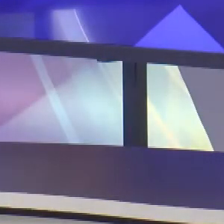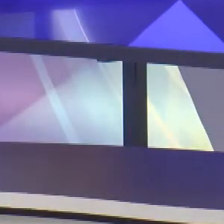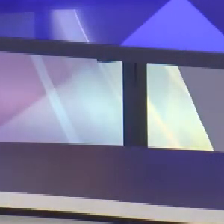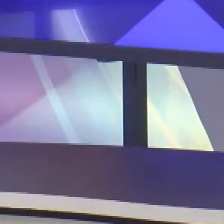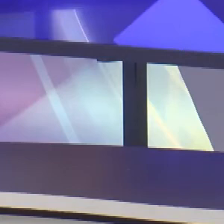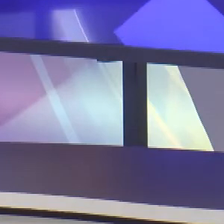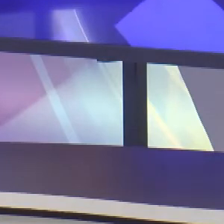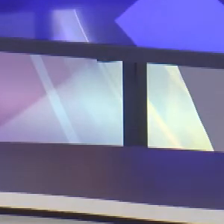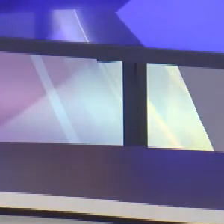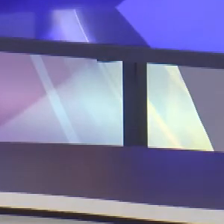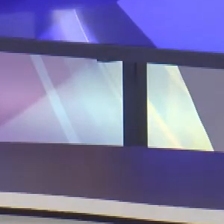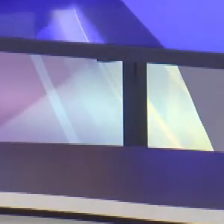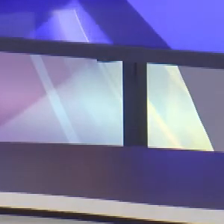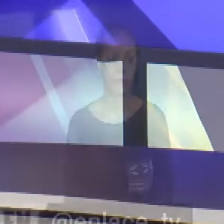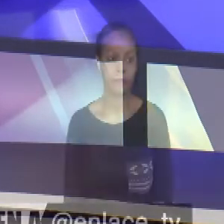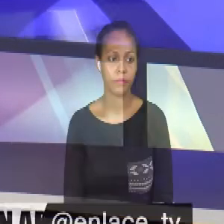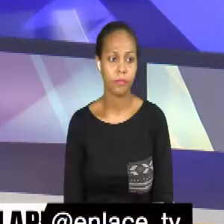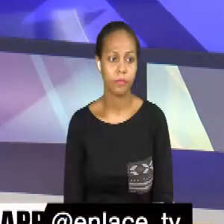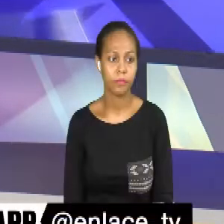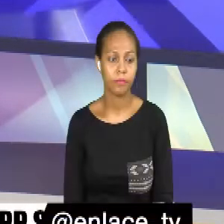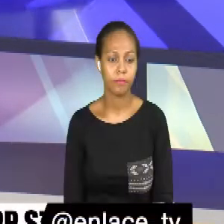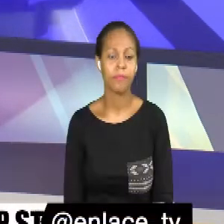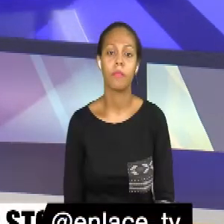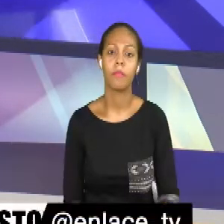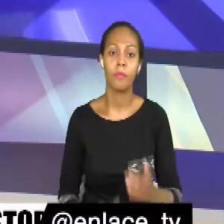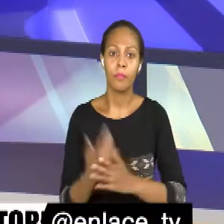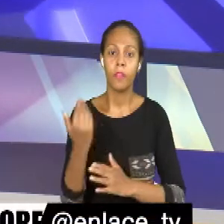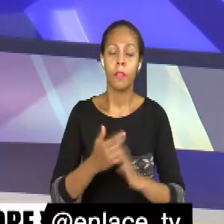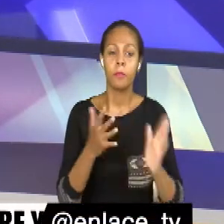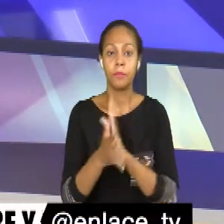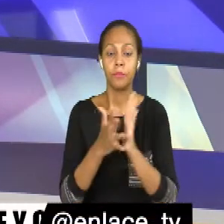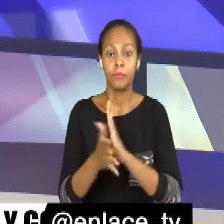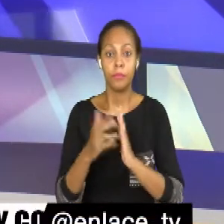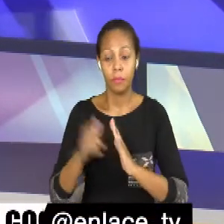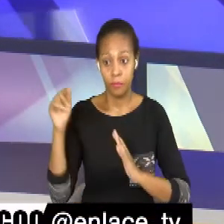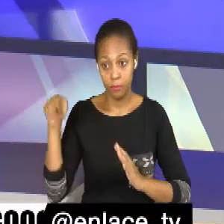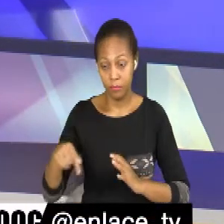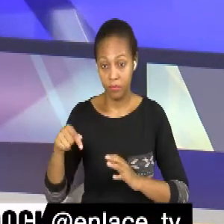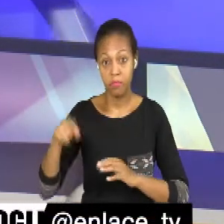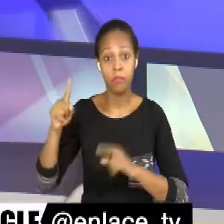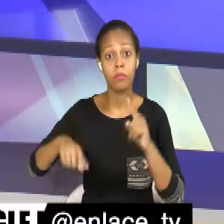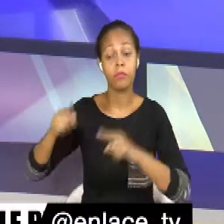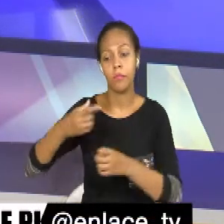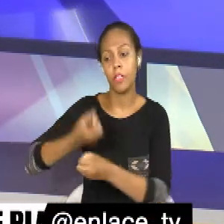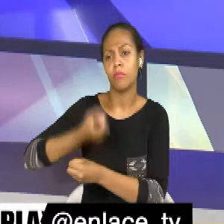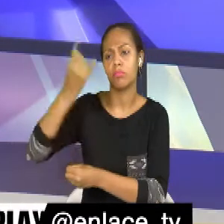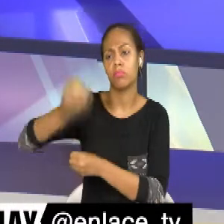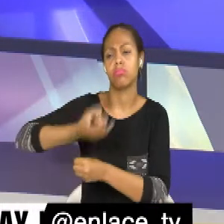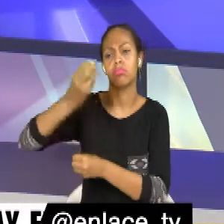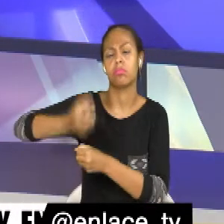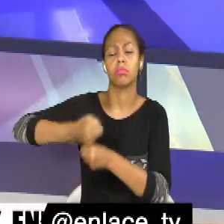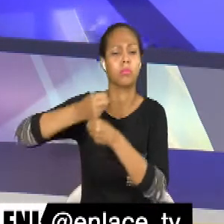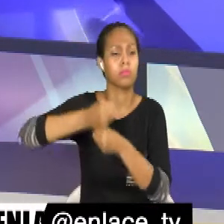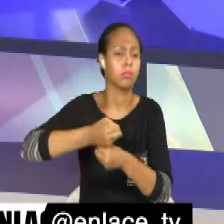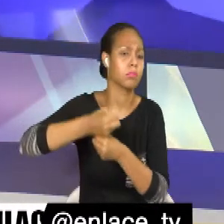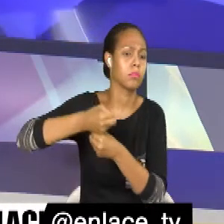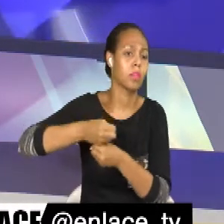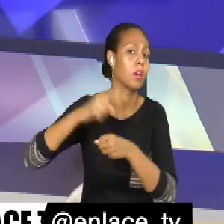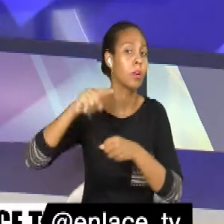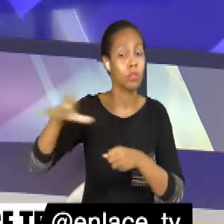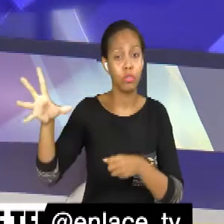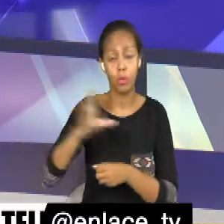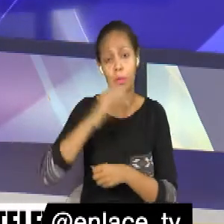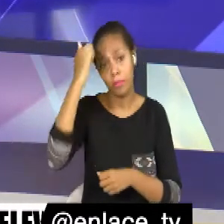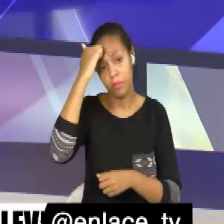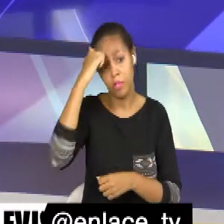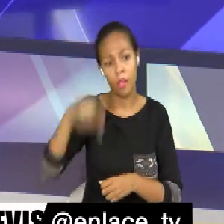Iniciamos con el desarrollo de la información con antorchas. Docentes de Barranca Bermeja adelantarán marcha en breve por las principales calles de Barranca Bermeja. Nuestro